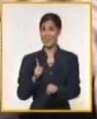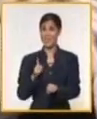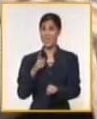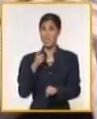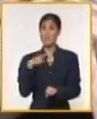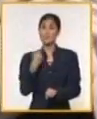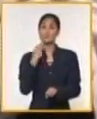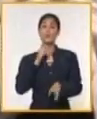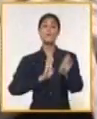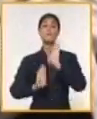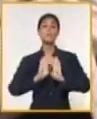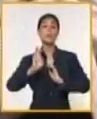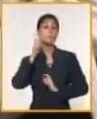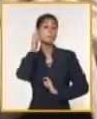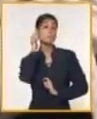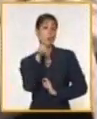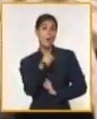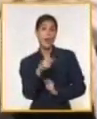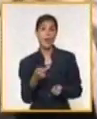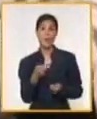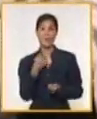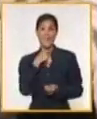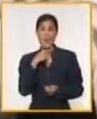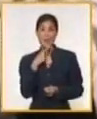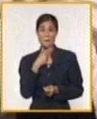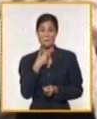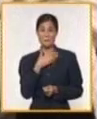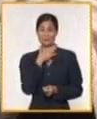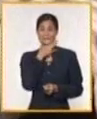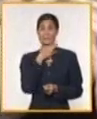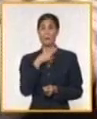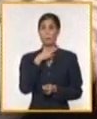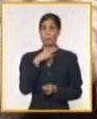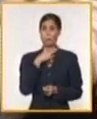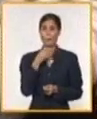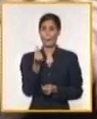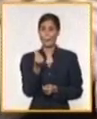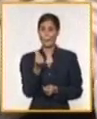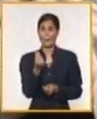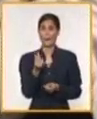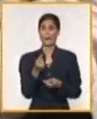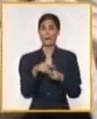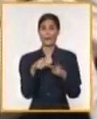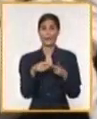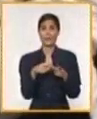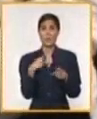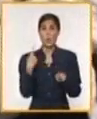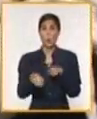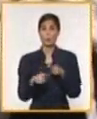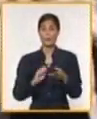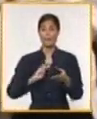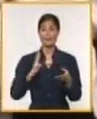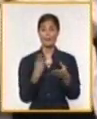jubilados no tienen remedio, no tienen para comer, las personas con discapacidad le sacaron todas las